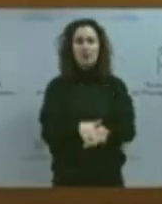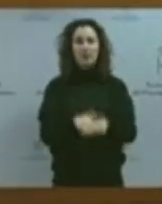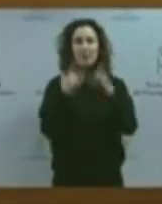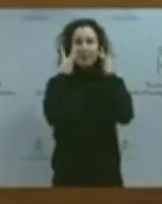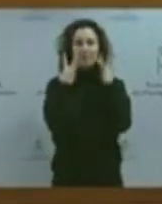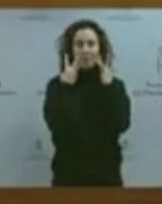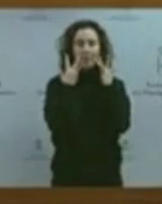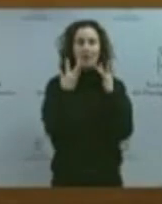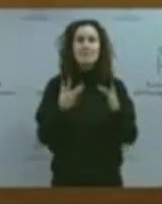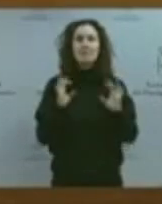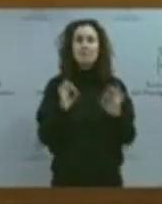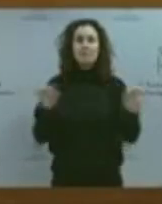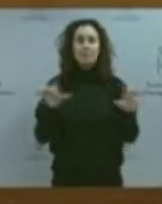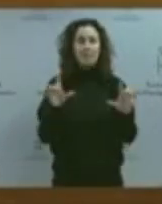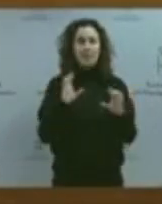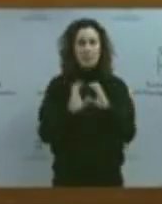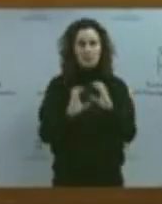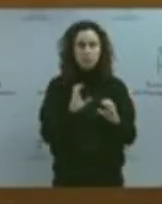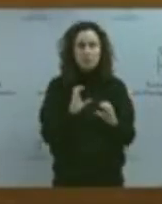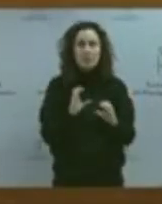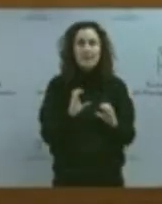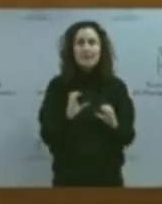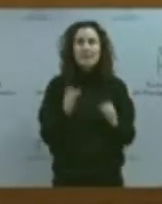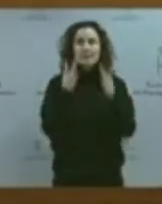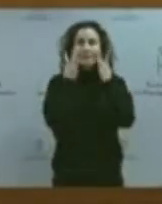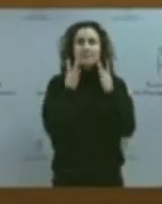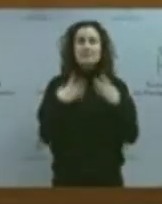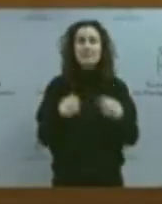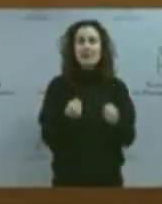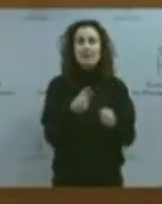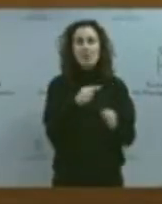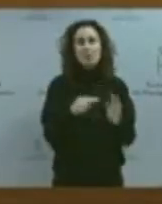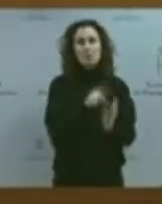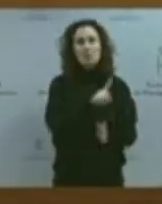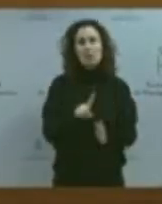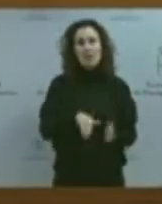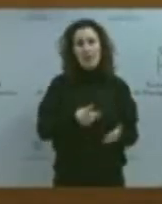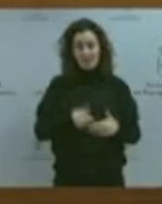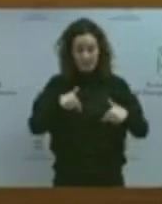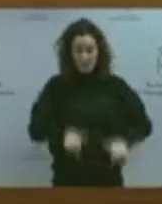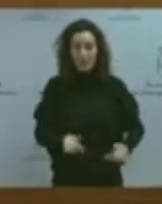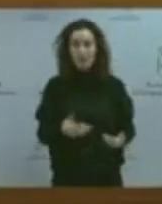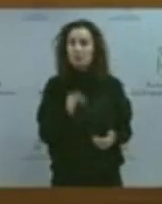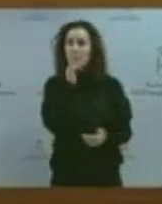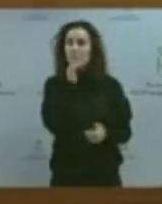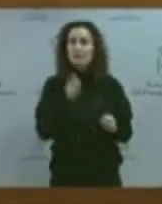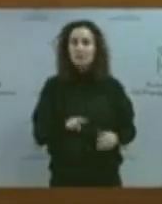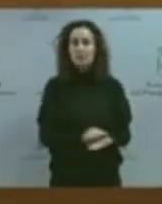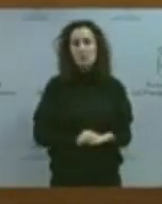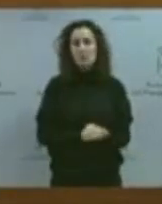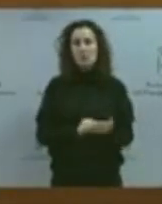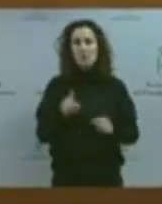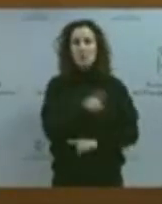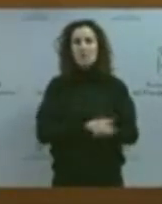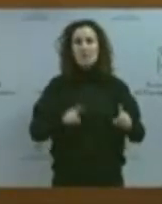hablando del 2011 y estamos en el 2019. Problemas con la cubierta del Colegio de las Arenas, que tiene goteras y